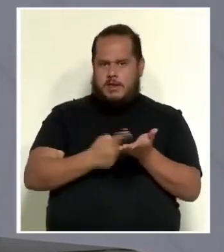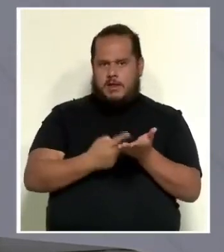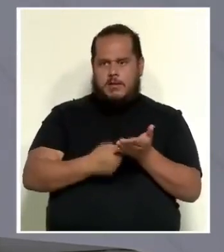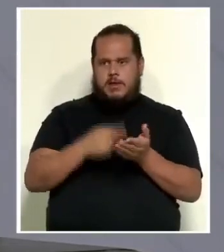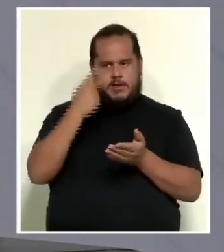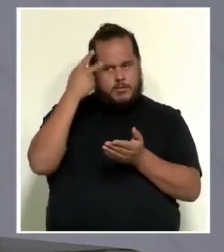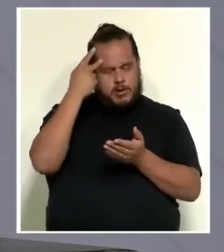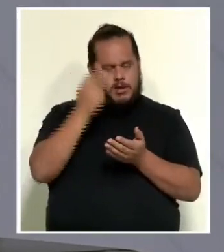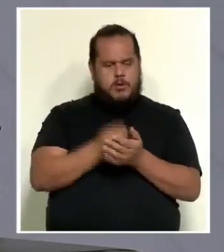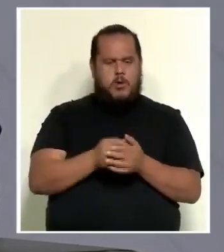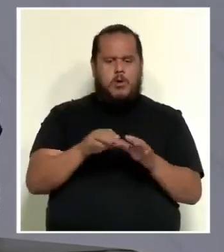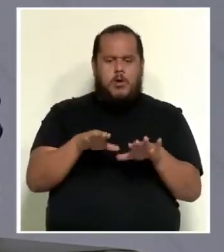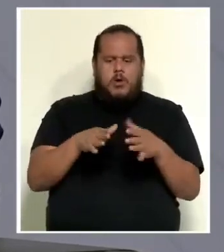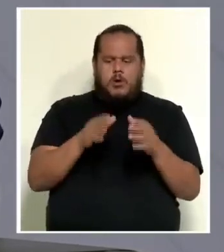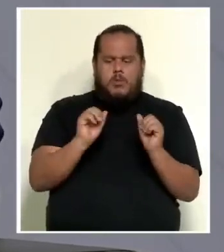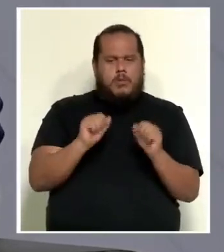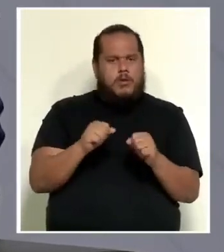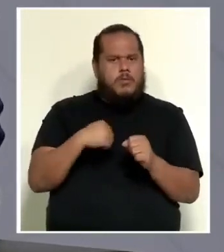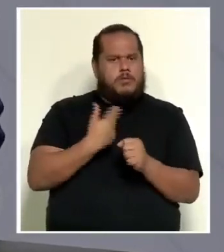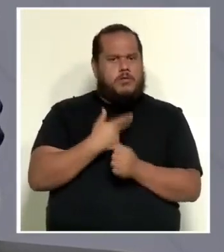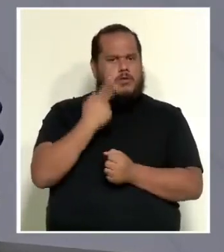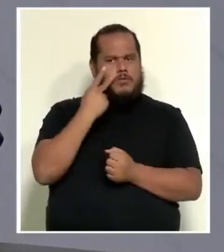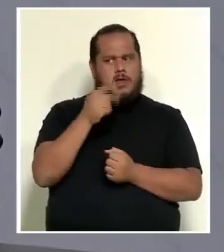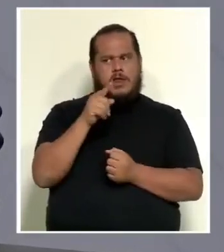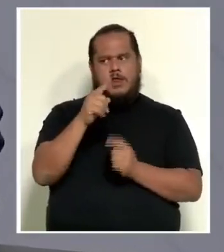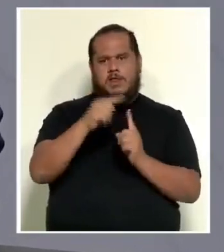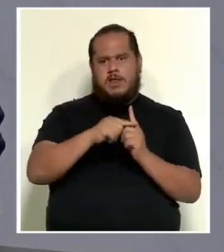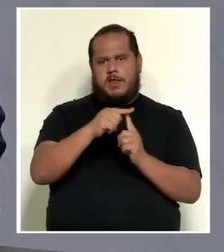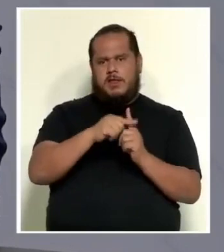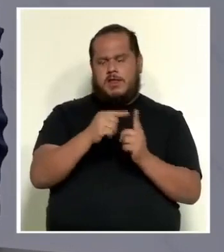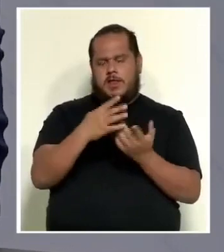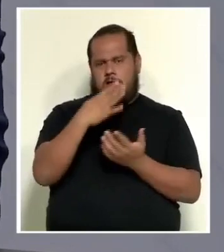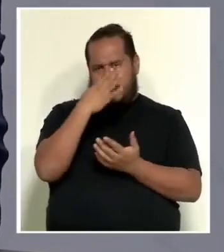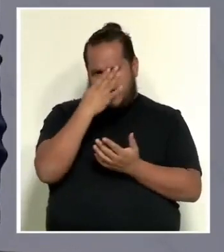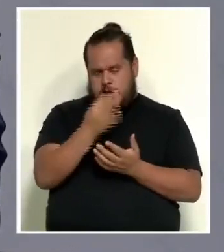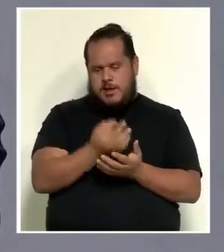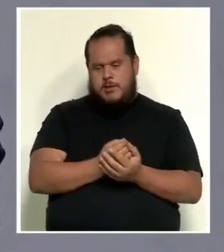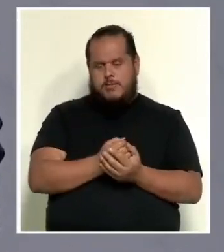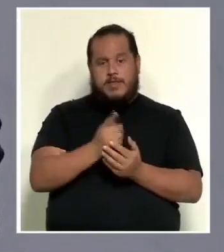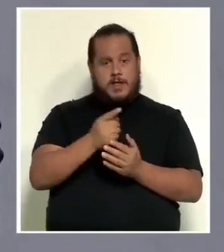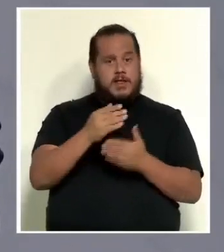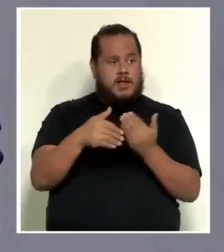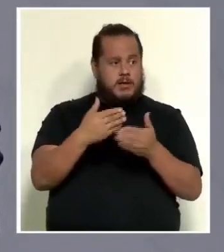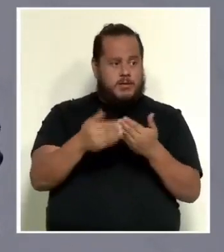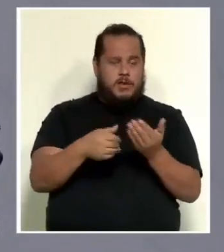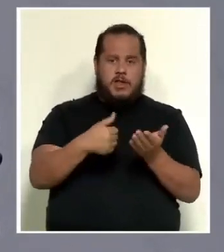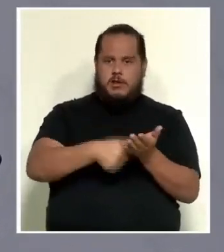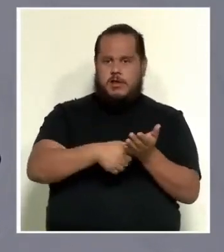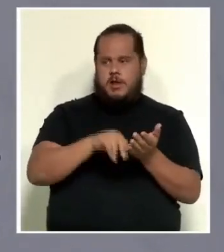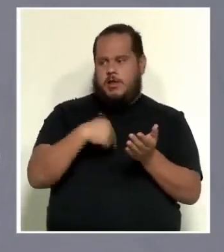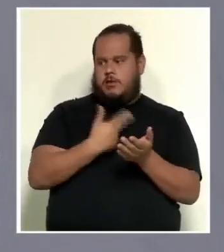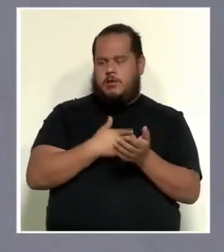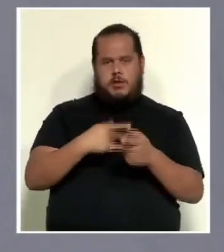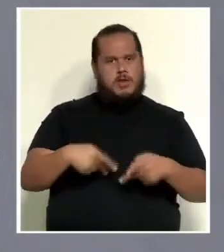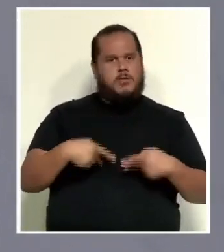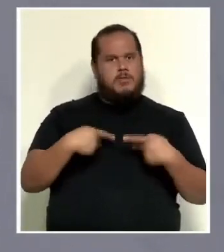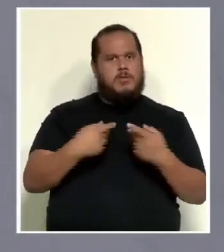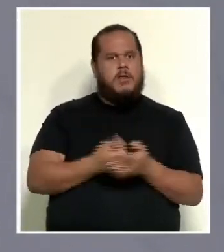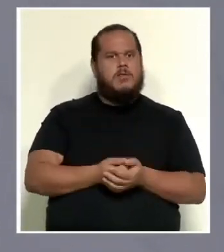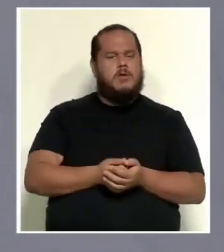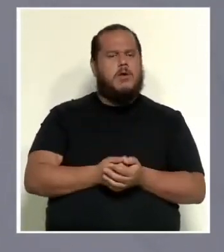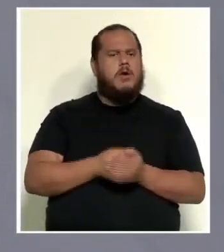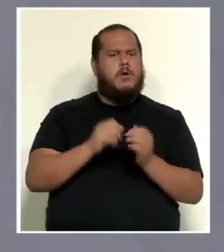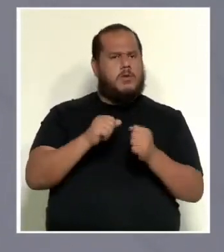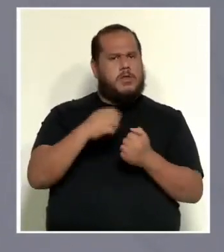si se puede ver, ¿cómo podemos ver este índice considerando este proceso electoral que estamos viviendo? Ronald, uno podría pensar